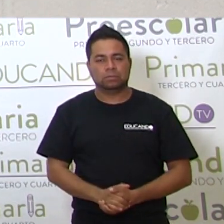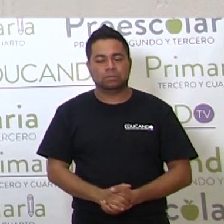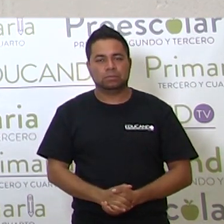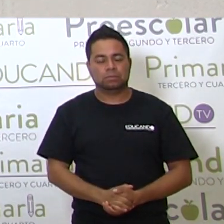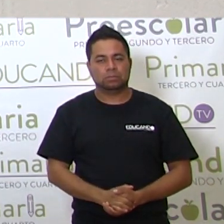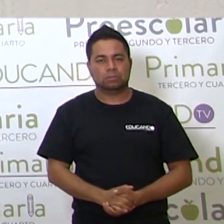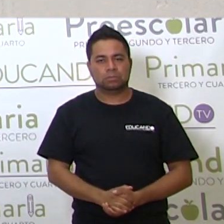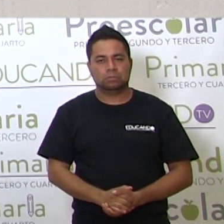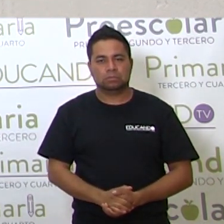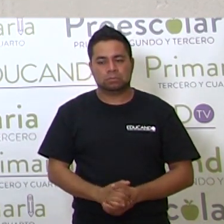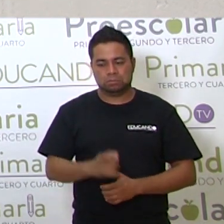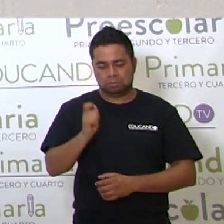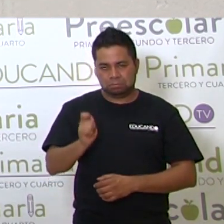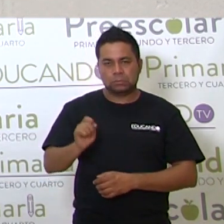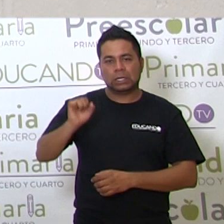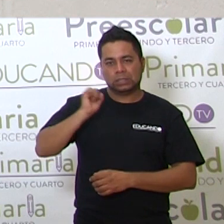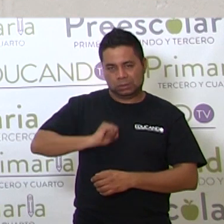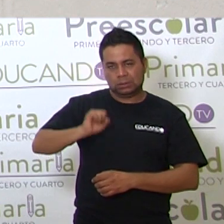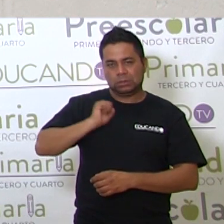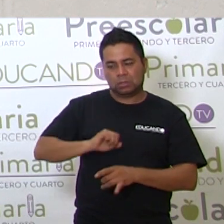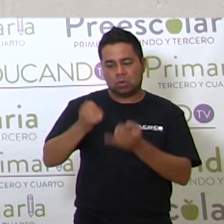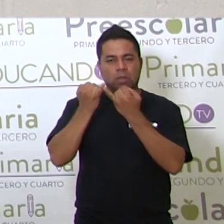que es el siglo de la independencia.